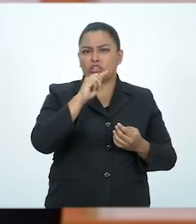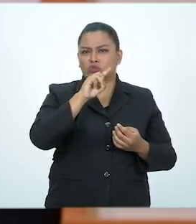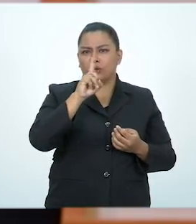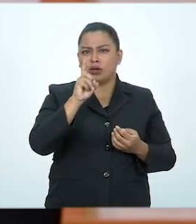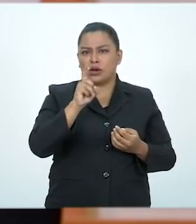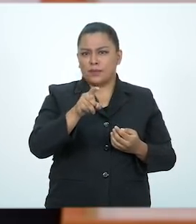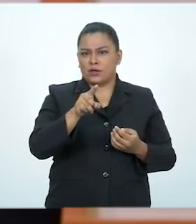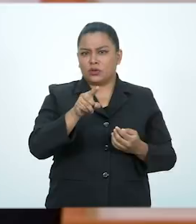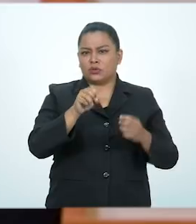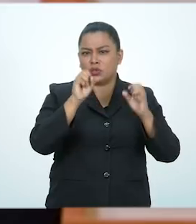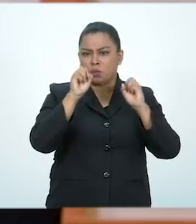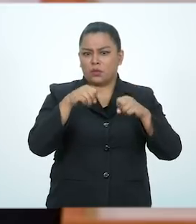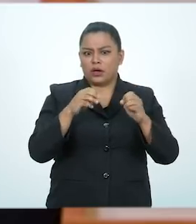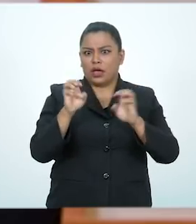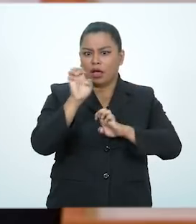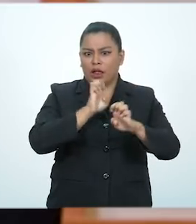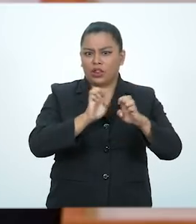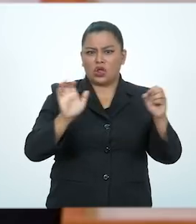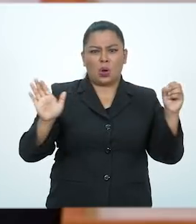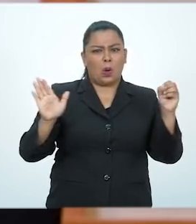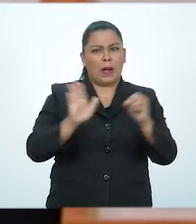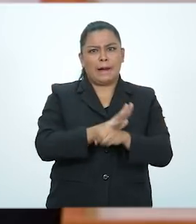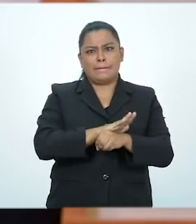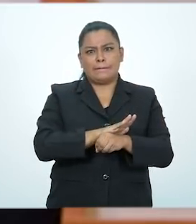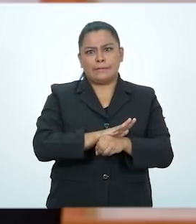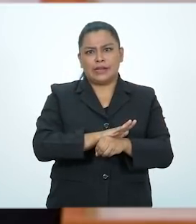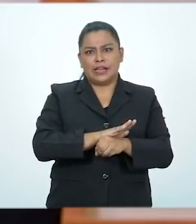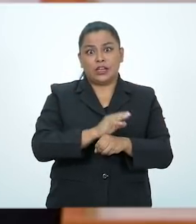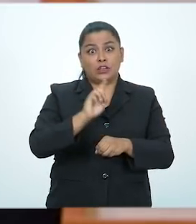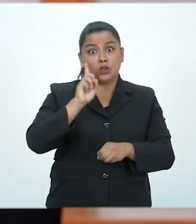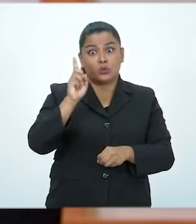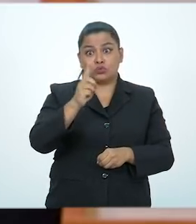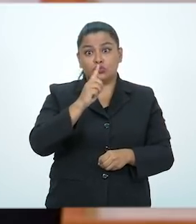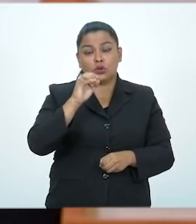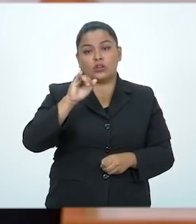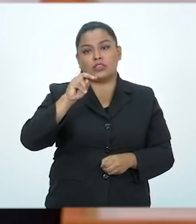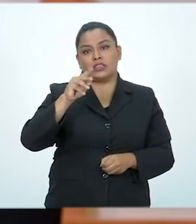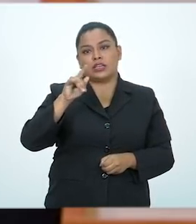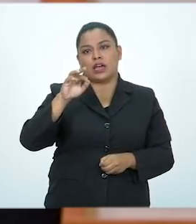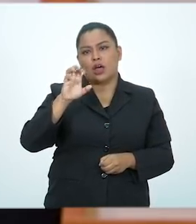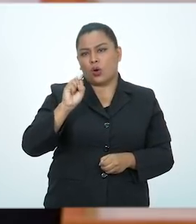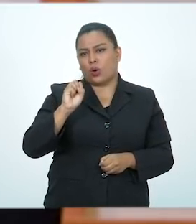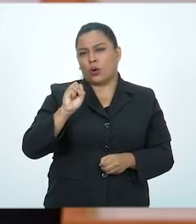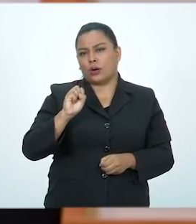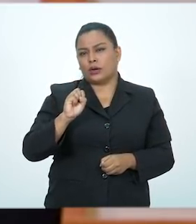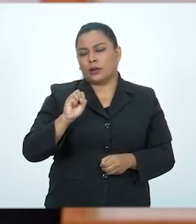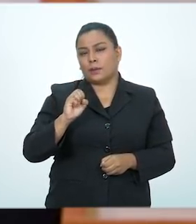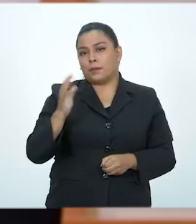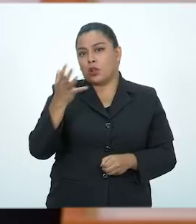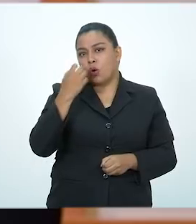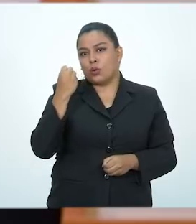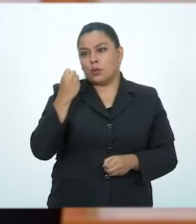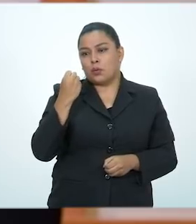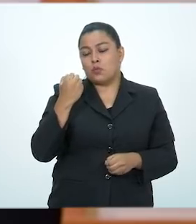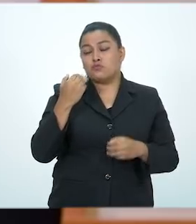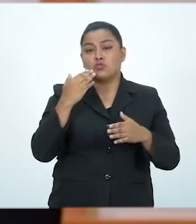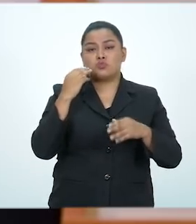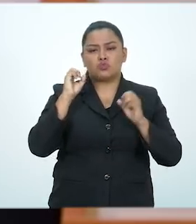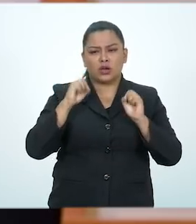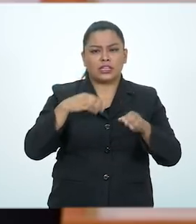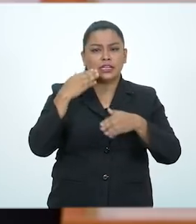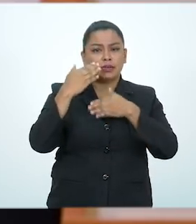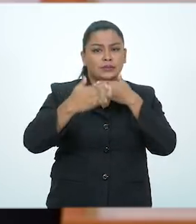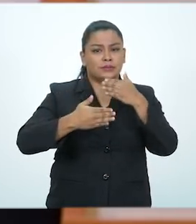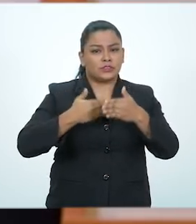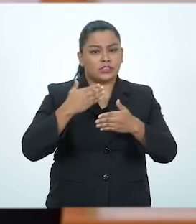será suficiente para evaluar todo lo que plantea un indicador de logro. Por tanto, a veces se deberán diseñar